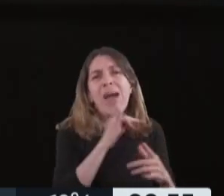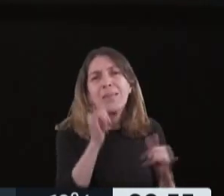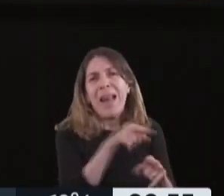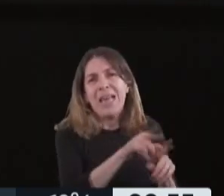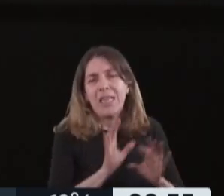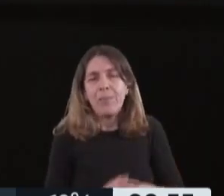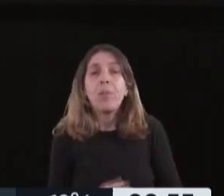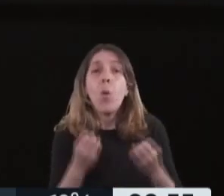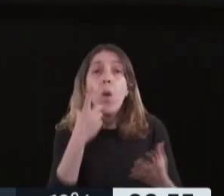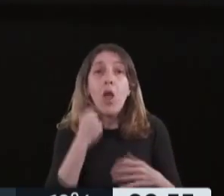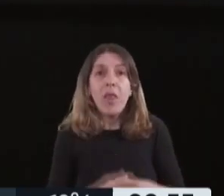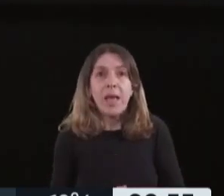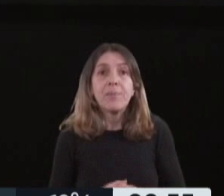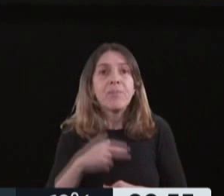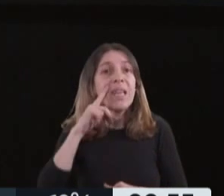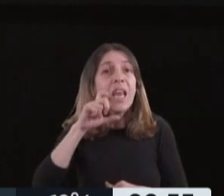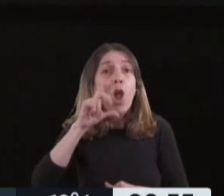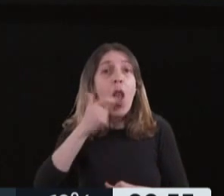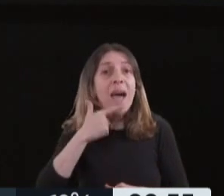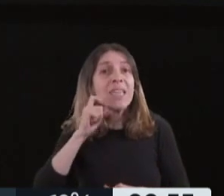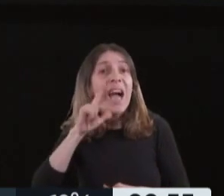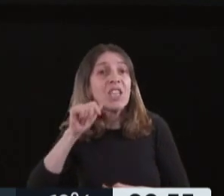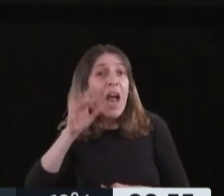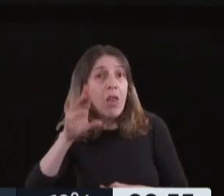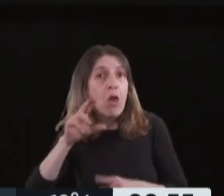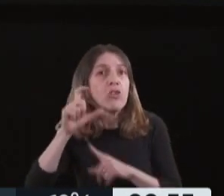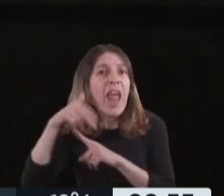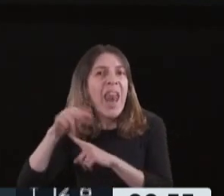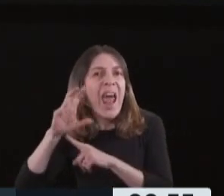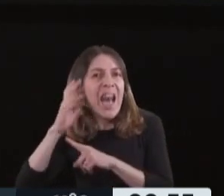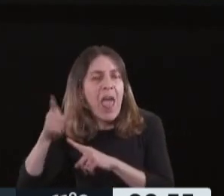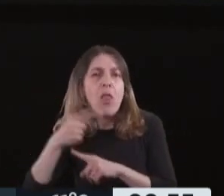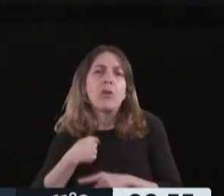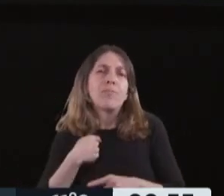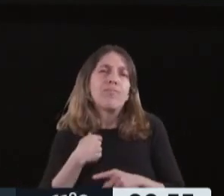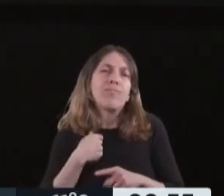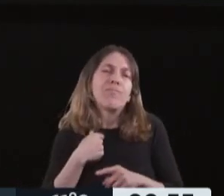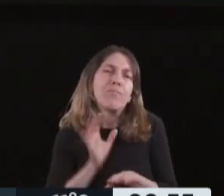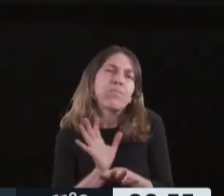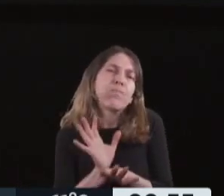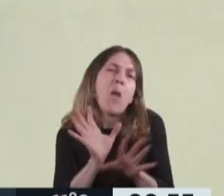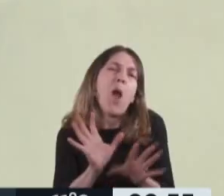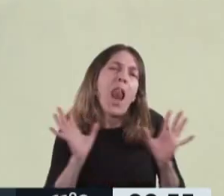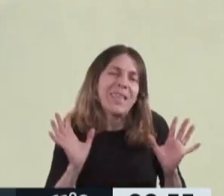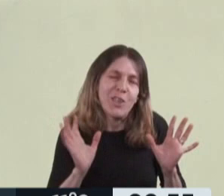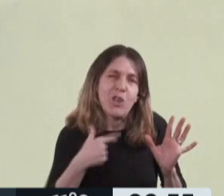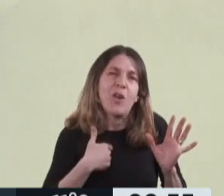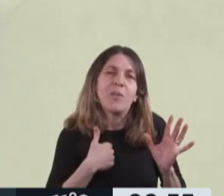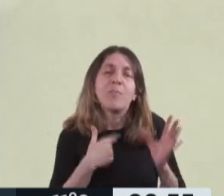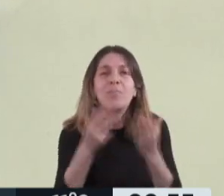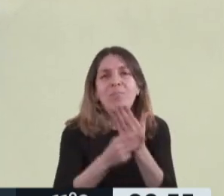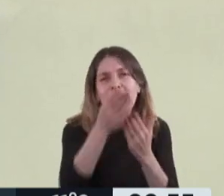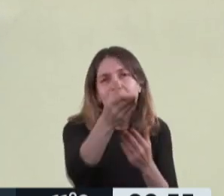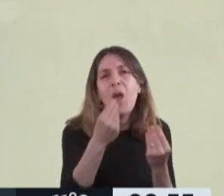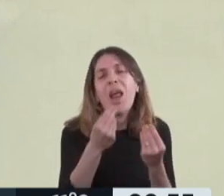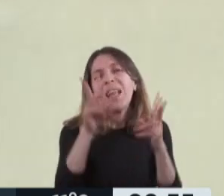buenos días nicolás gallardo descendí una radio por aquí la molestó nuevamente portavoz porque también la consulta está referida el